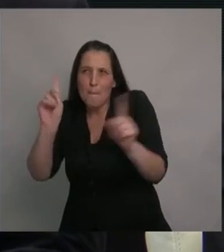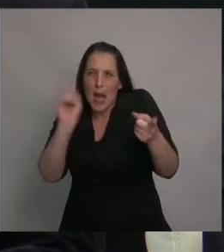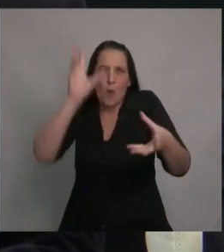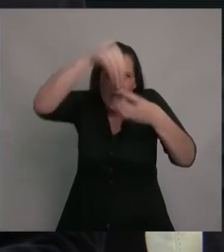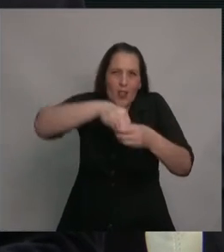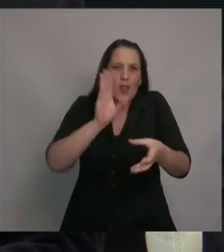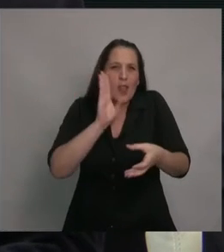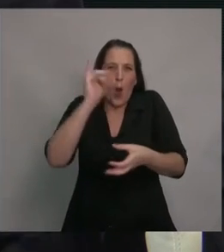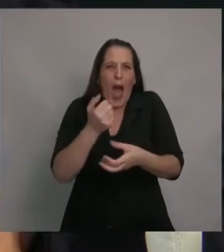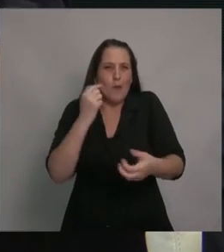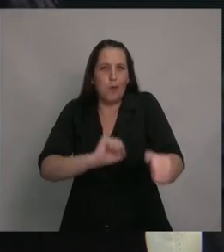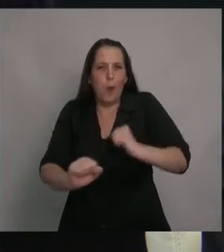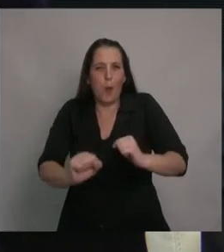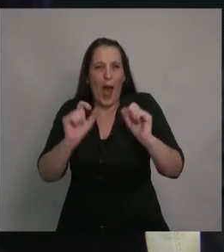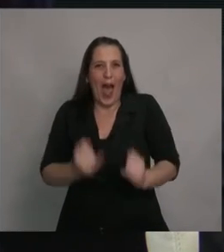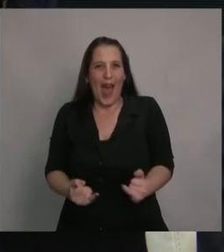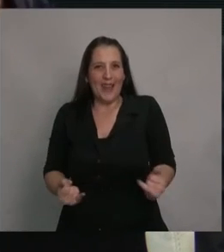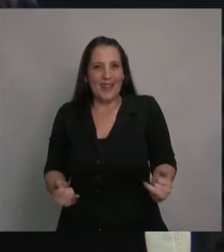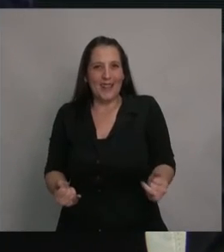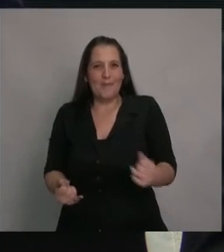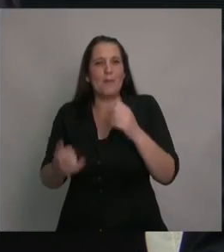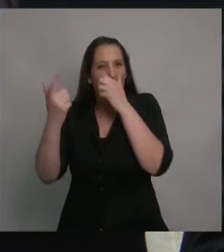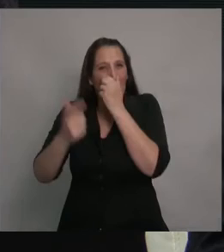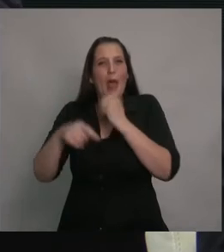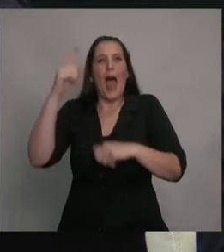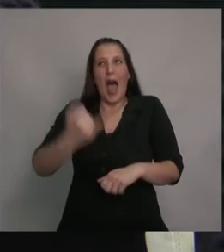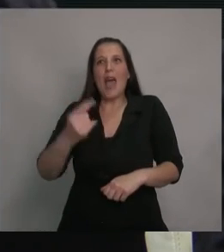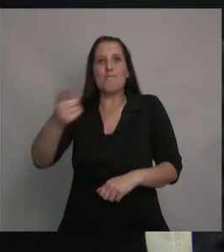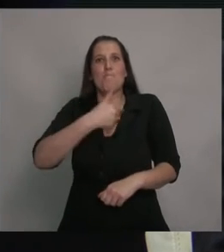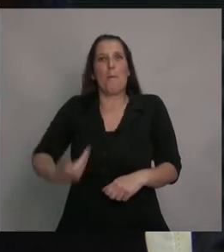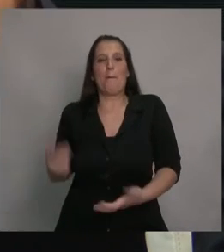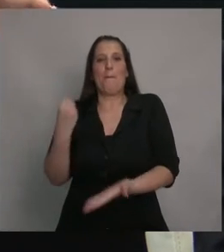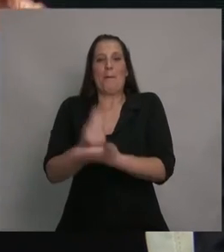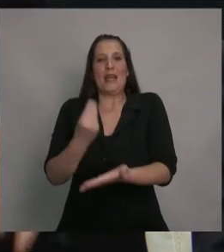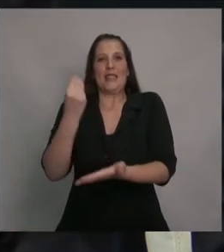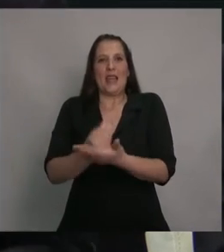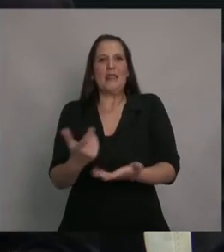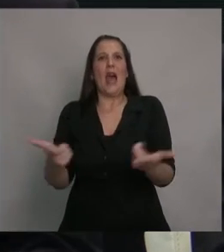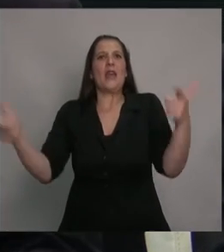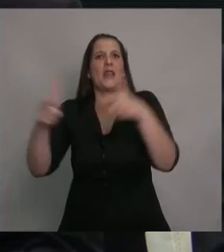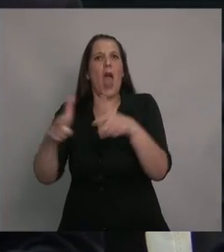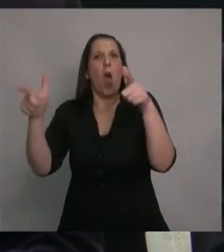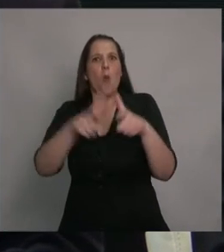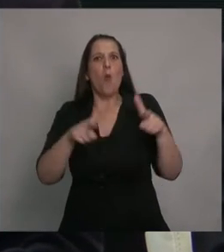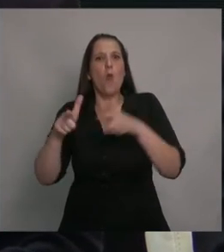territorio. Y ahí van candidatos presidenciales y presidentes ya, y se reúne con esos